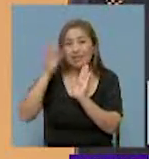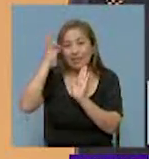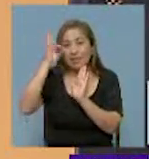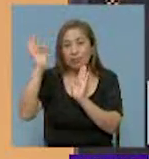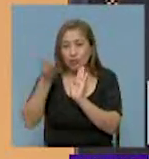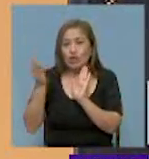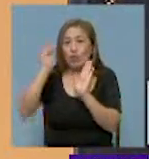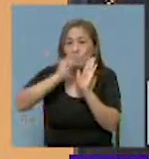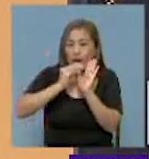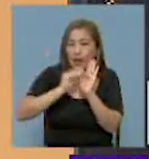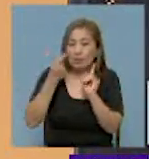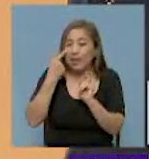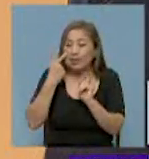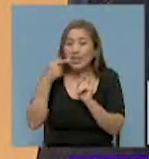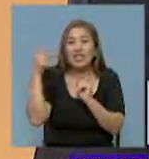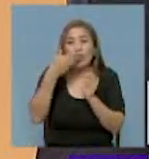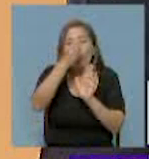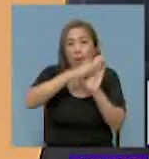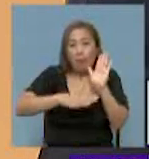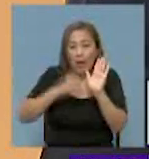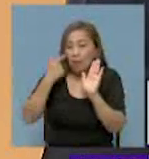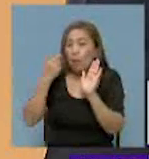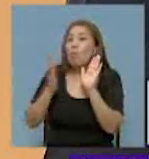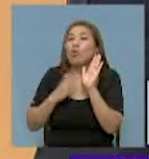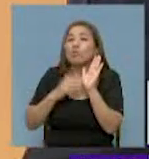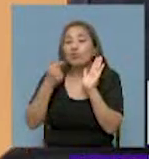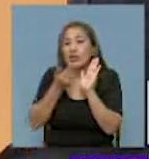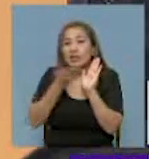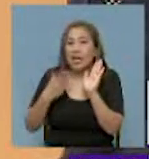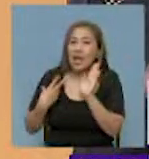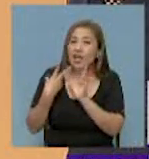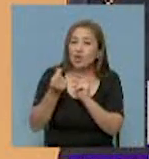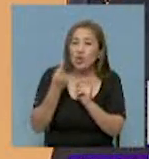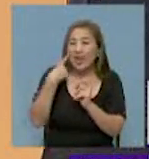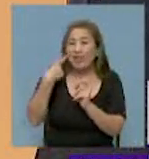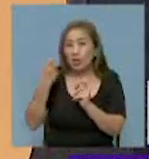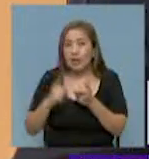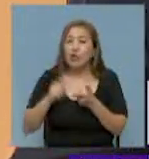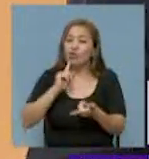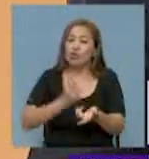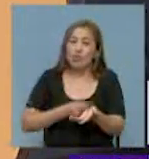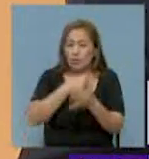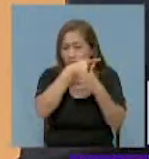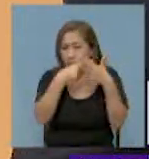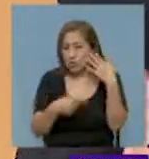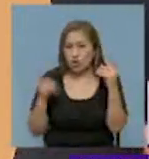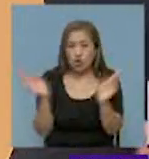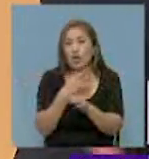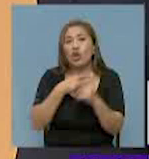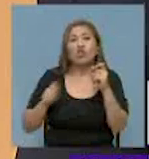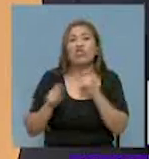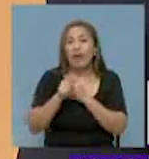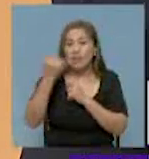eso para verificar el cumplimiento tiene que demostrar el pago de aportes el pago de impuestos todo el cumplimiento